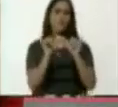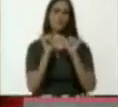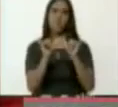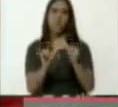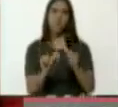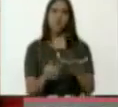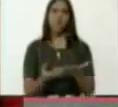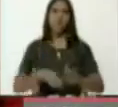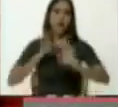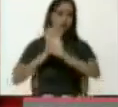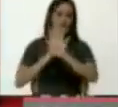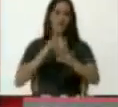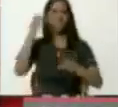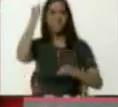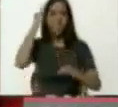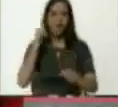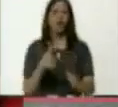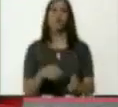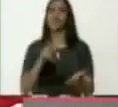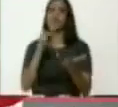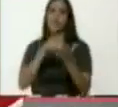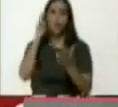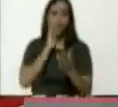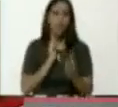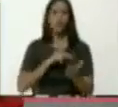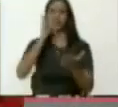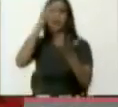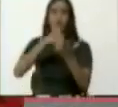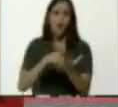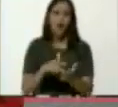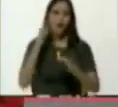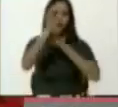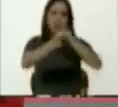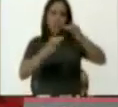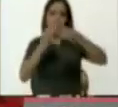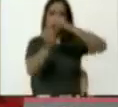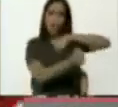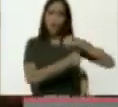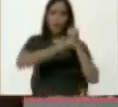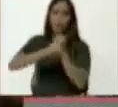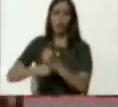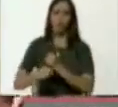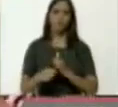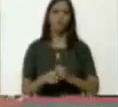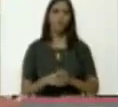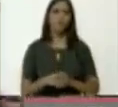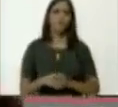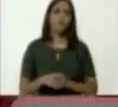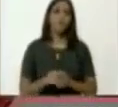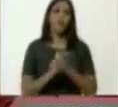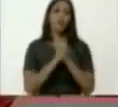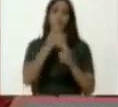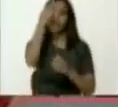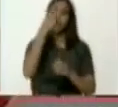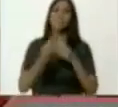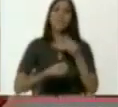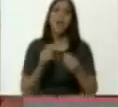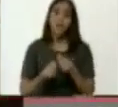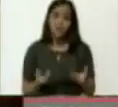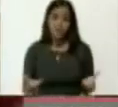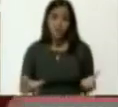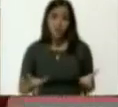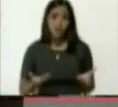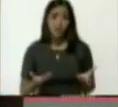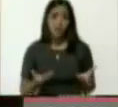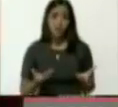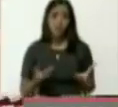hace una marcha en Yaracuy y después termina en Bolívar y después termina en Del Tamacuro. ¿Y el compañero Tarek qué hace? ¿Qué